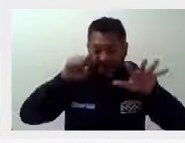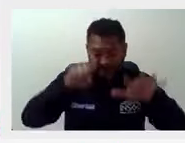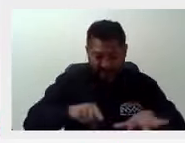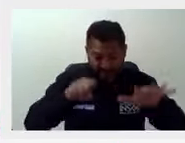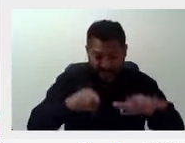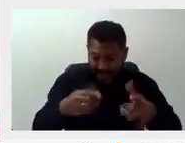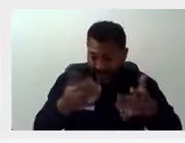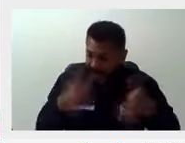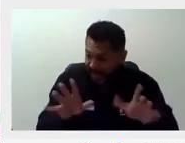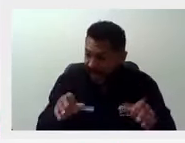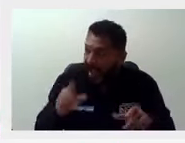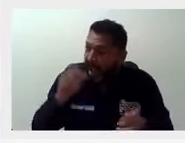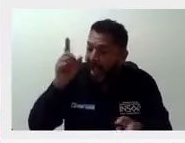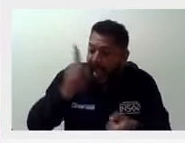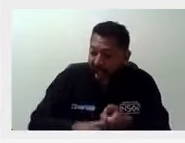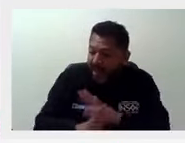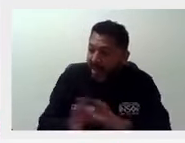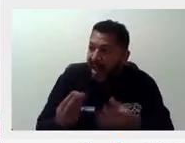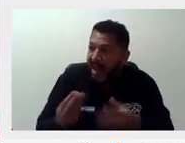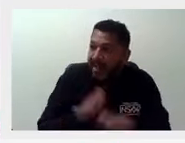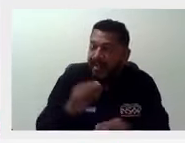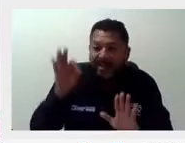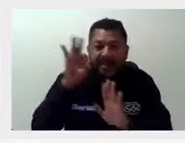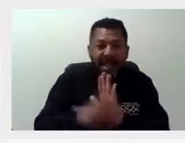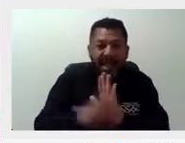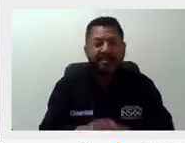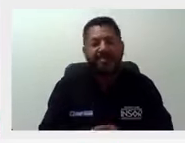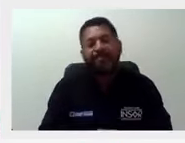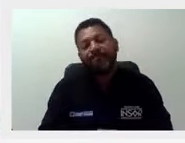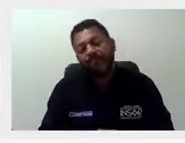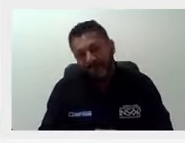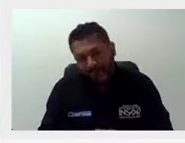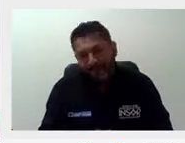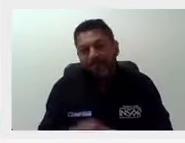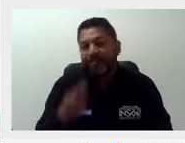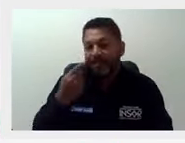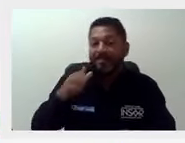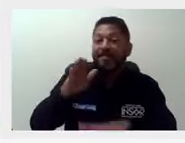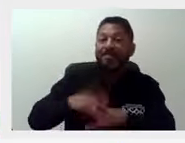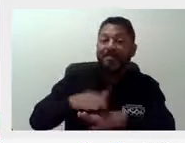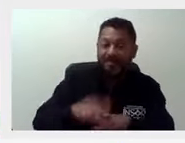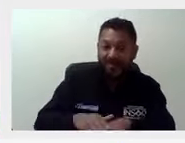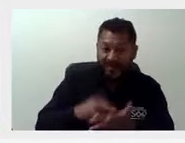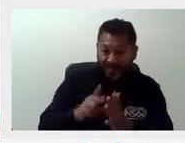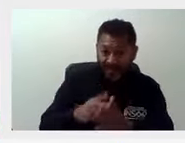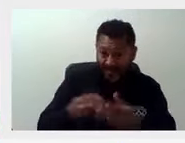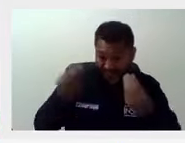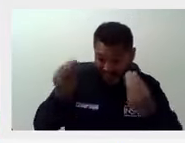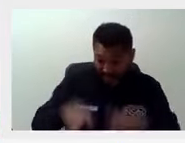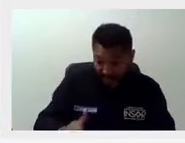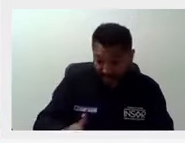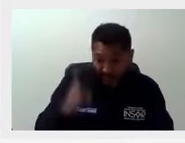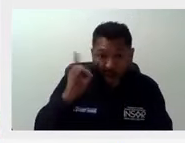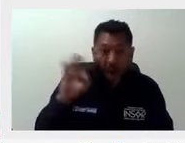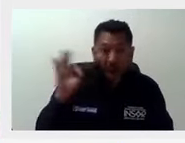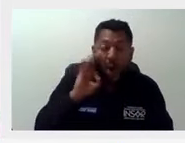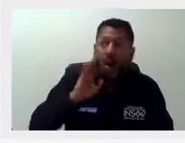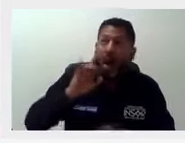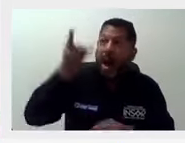nada. Entonces nosotras pues conversábamos y le decíamos, nada, o sea, nadie está perdiendo nada, ni nos estamos